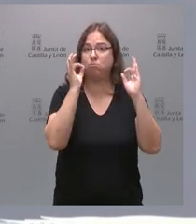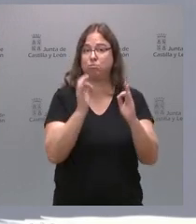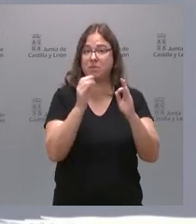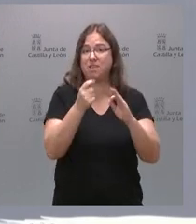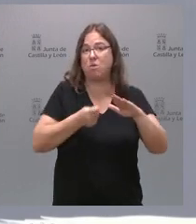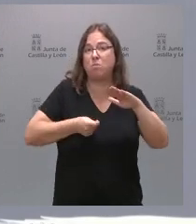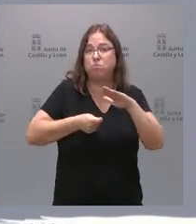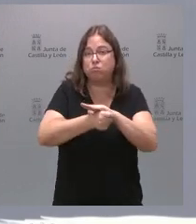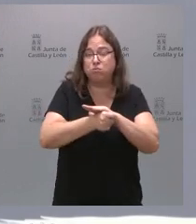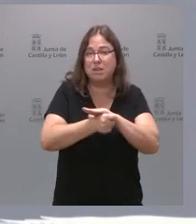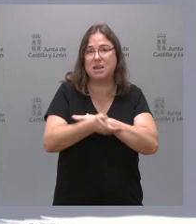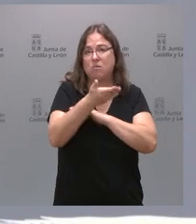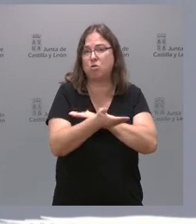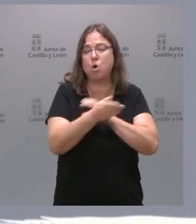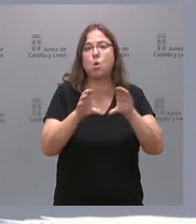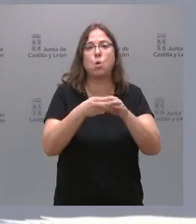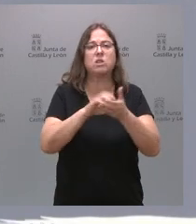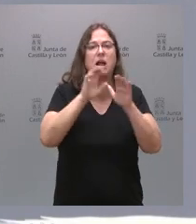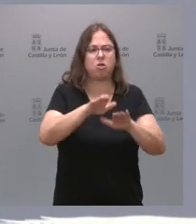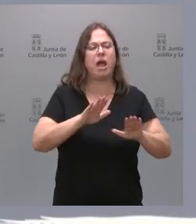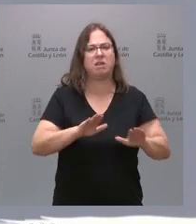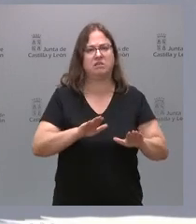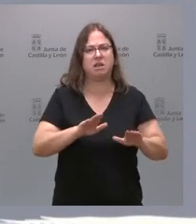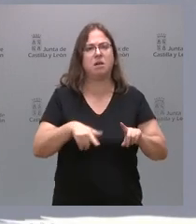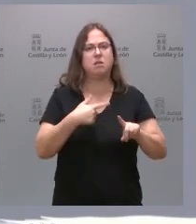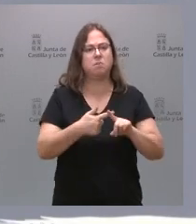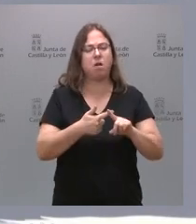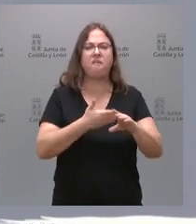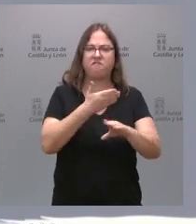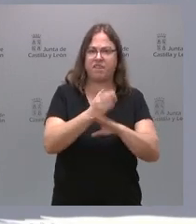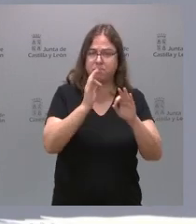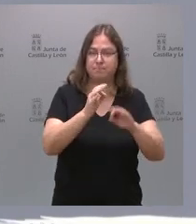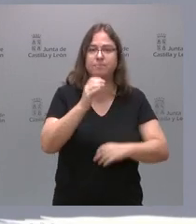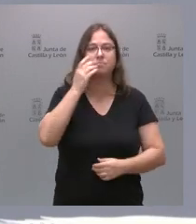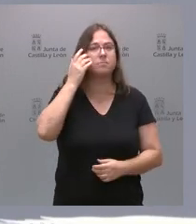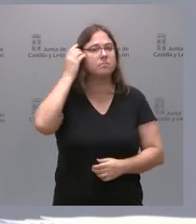inversión de modelización muy relevante la junta de Castilla y león va a estar allí y va a tener presencia